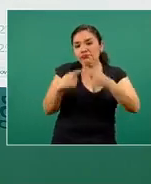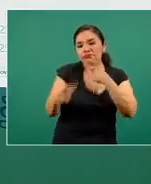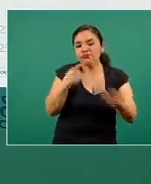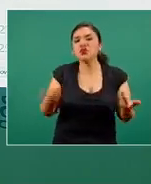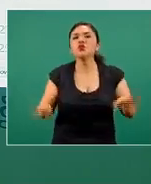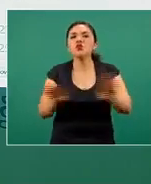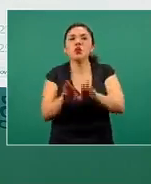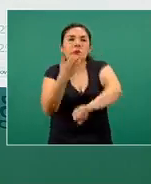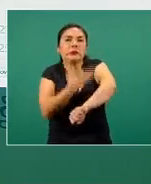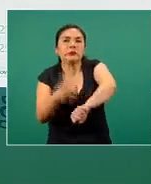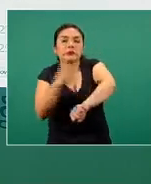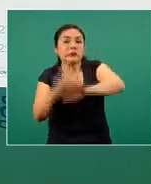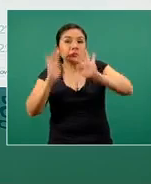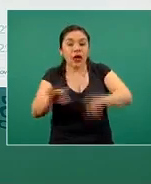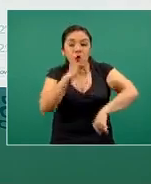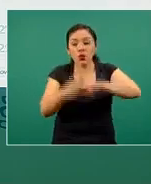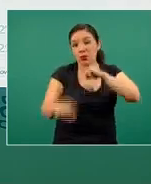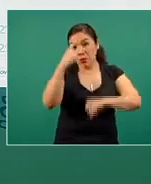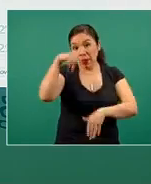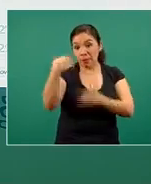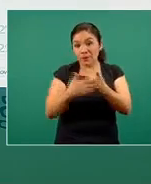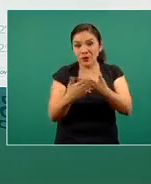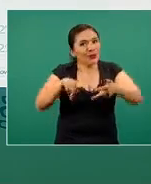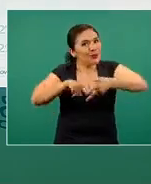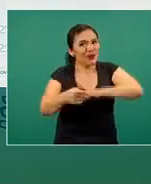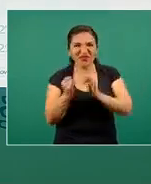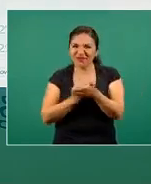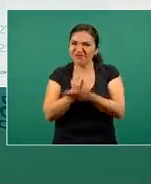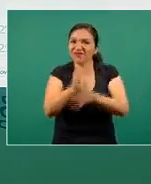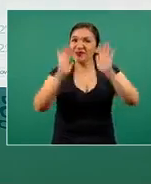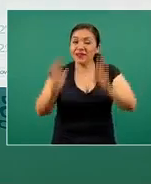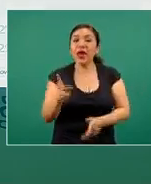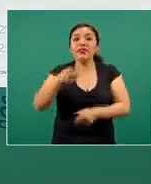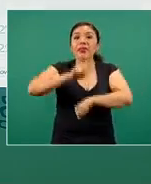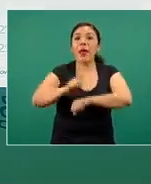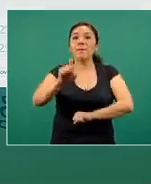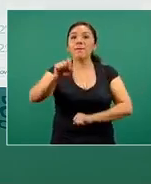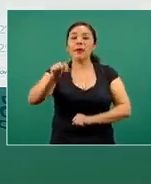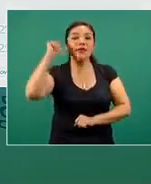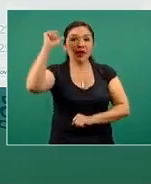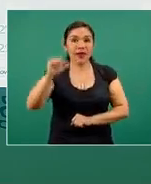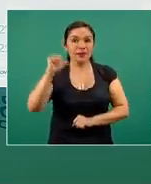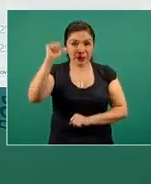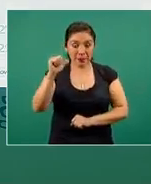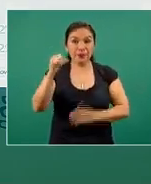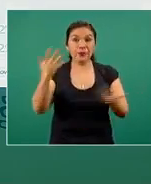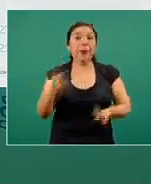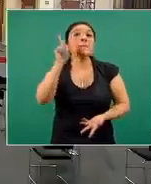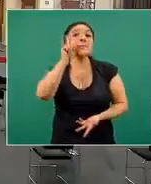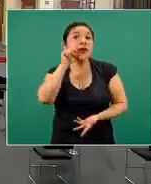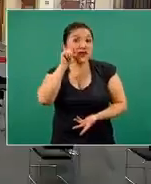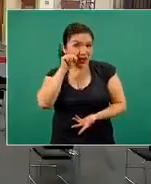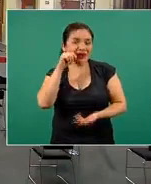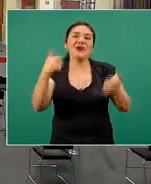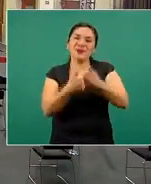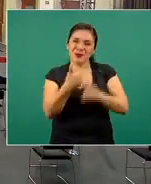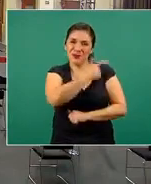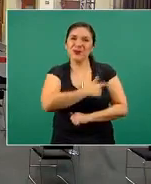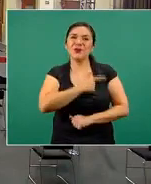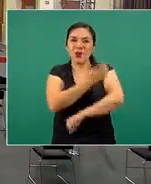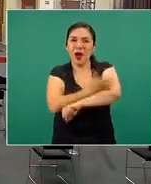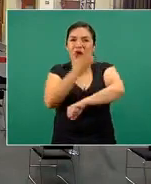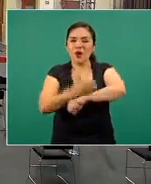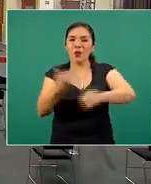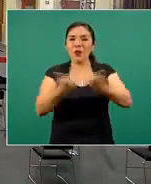distintos detalles para que arranque apropiadamente esto el 20 de abril. Y mañana tendremos el gusto de acompañar